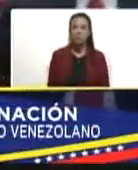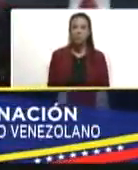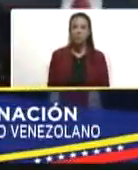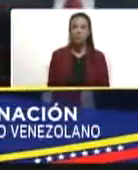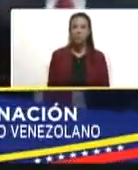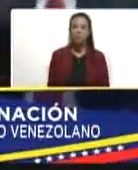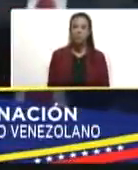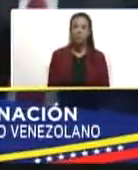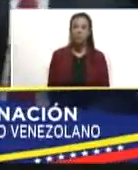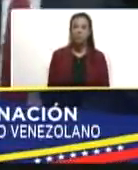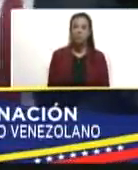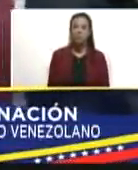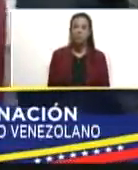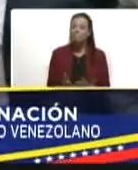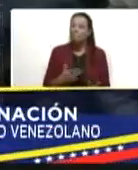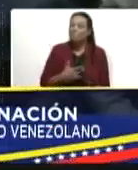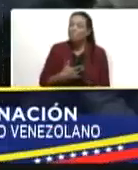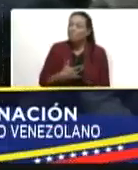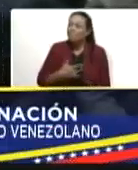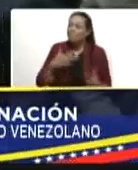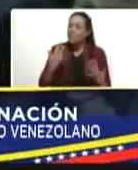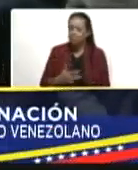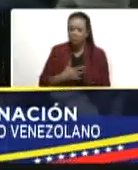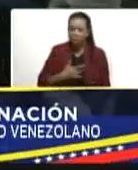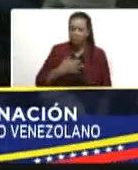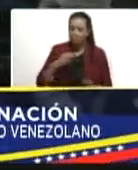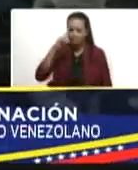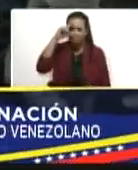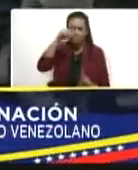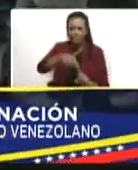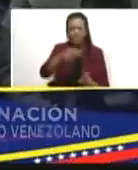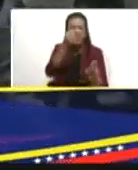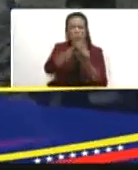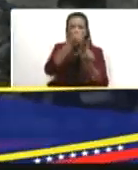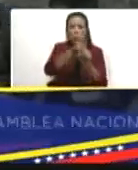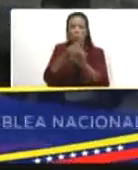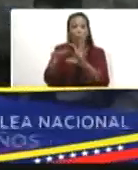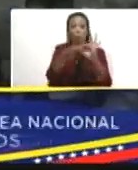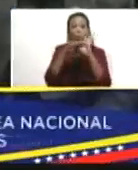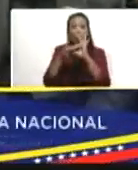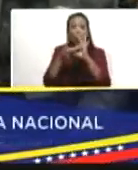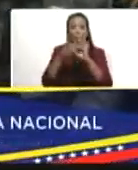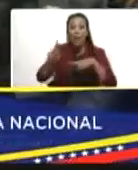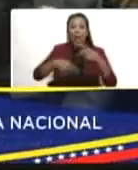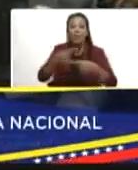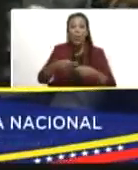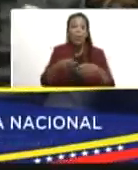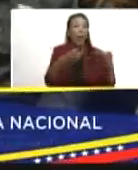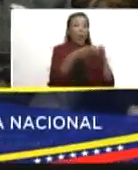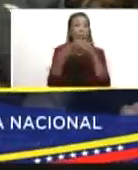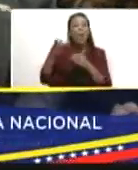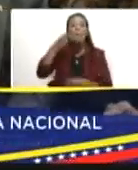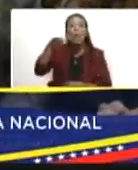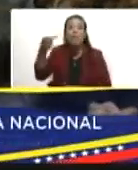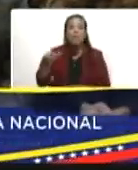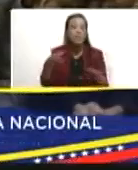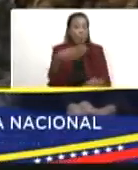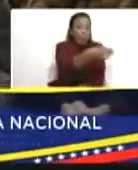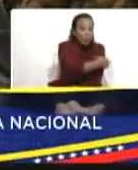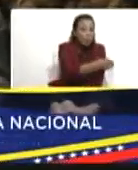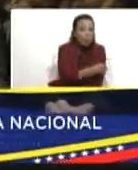esquiva sentimiento y causa que nos unió para siempre por encima de las diferencias